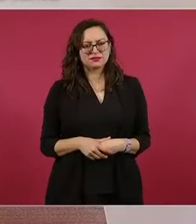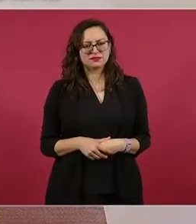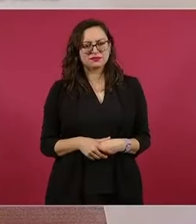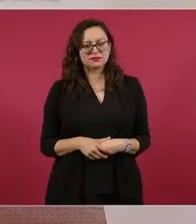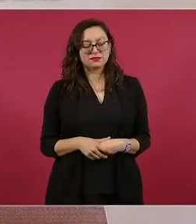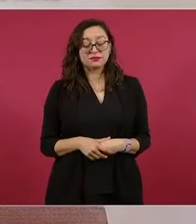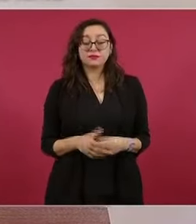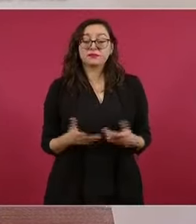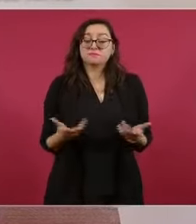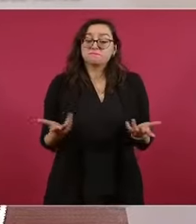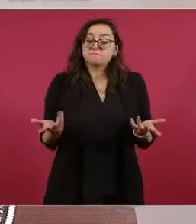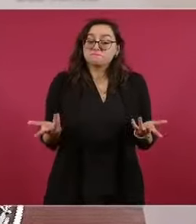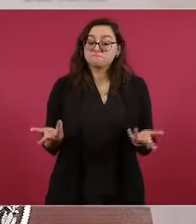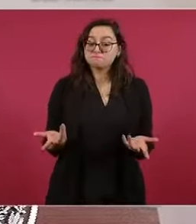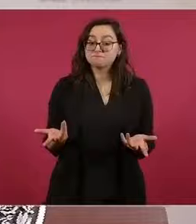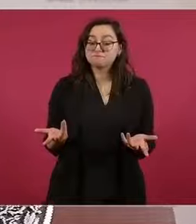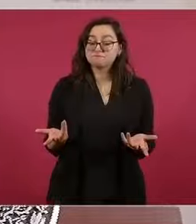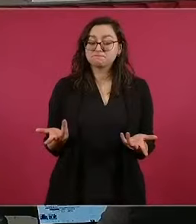Entonces,